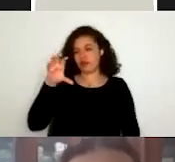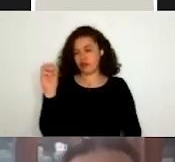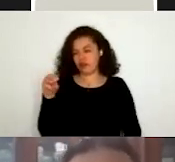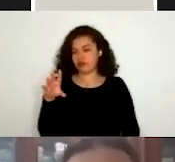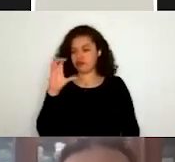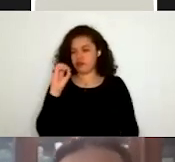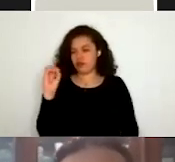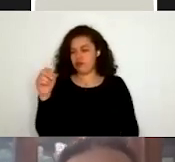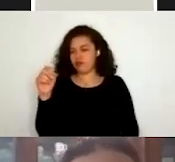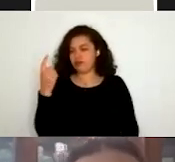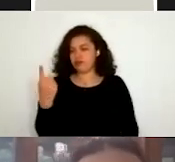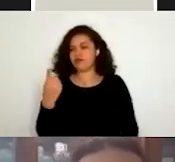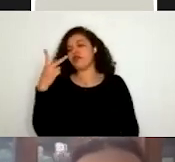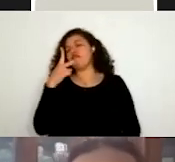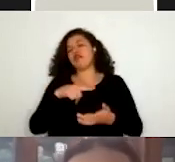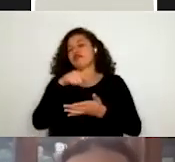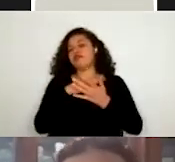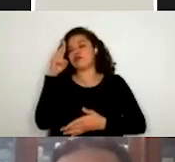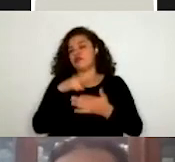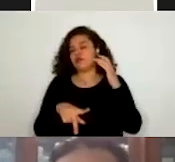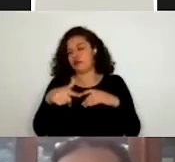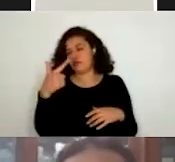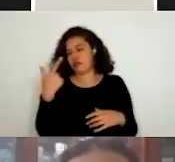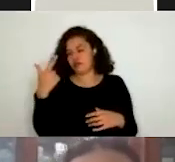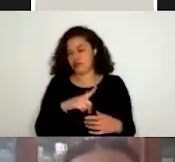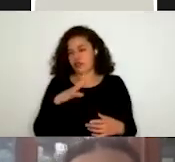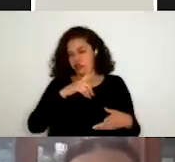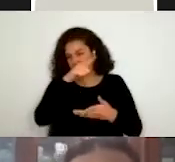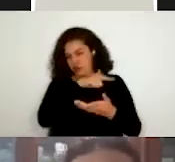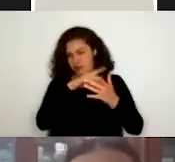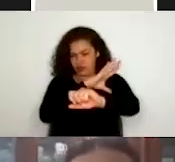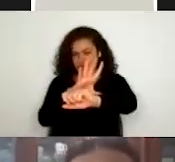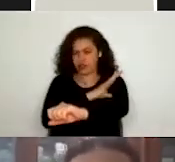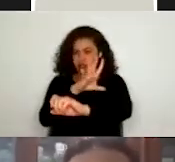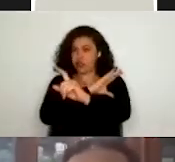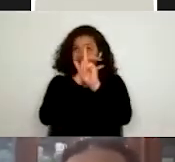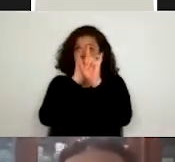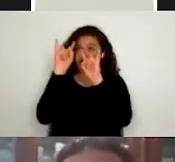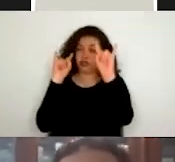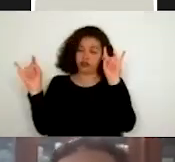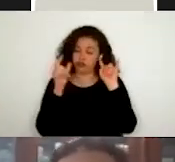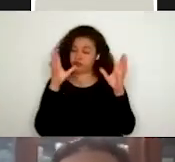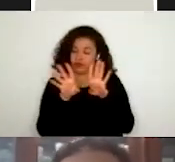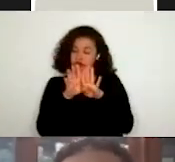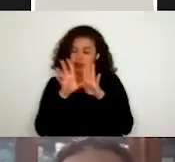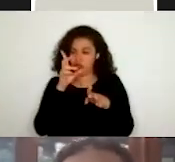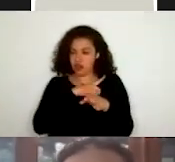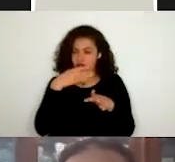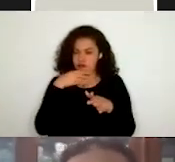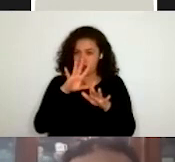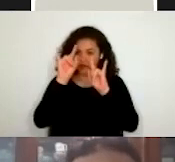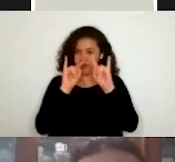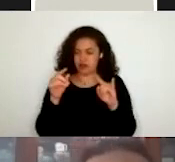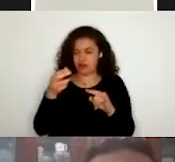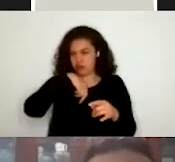2012, que nos va a hablar de las instalaciones eléctricas. ¿Cómo deben ser las instalaciones eléctricas en